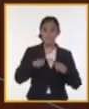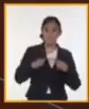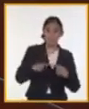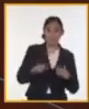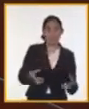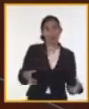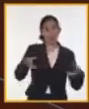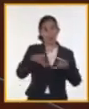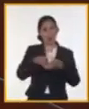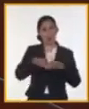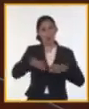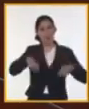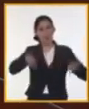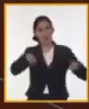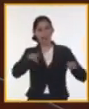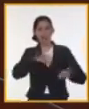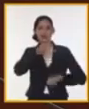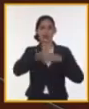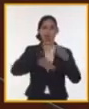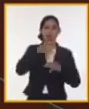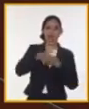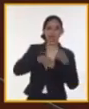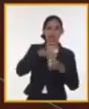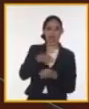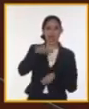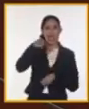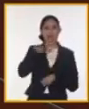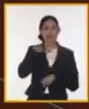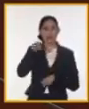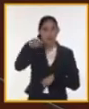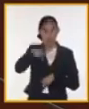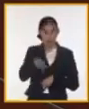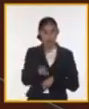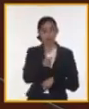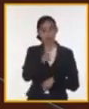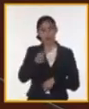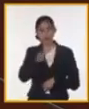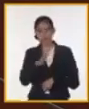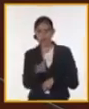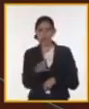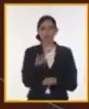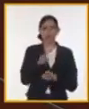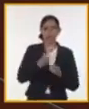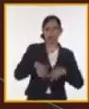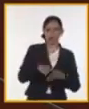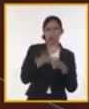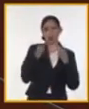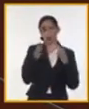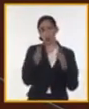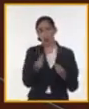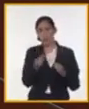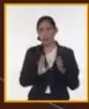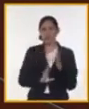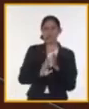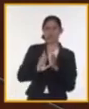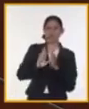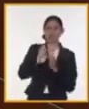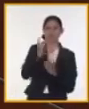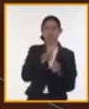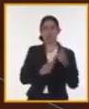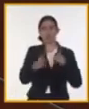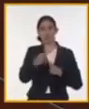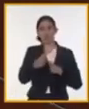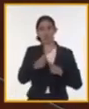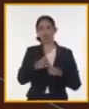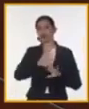datos, hemos evaluado en qué momento estamos en el año 2024, cuáles son las composiciones en que los hechos que han ocurrido en